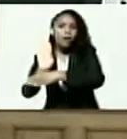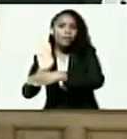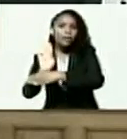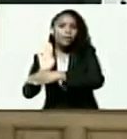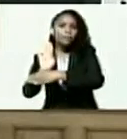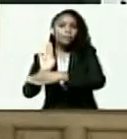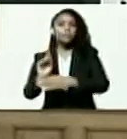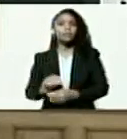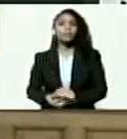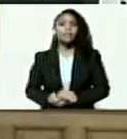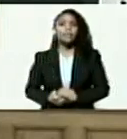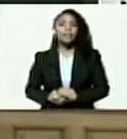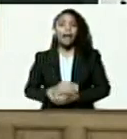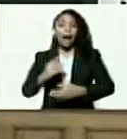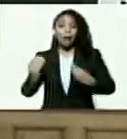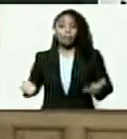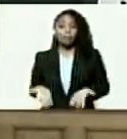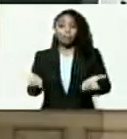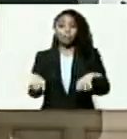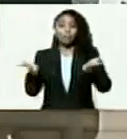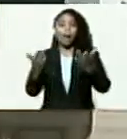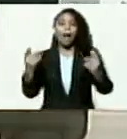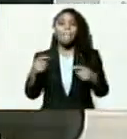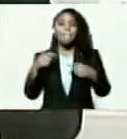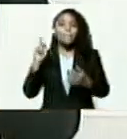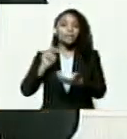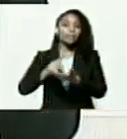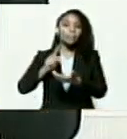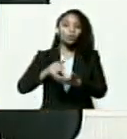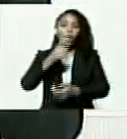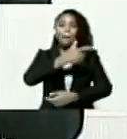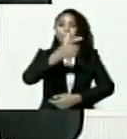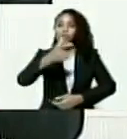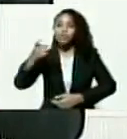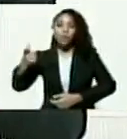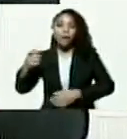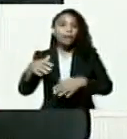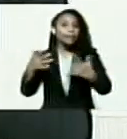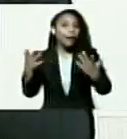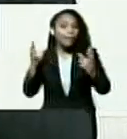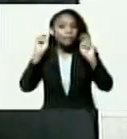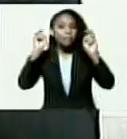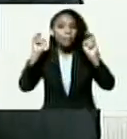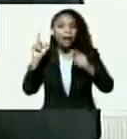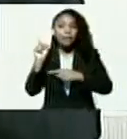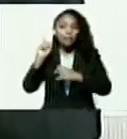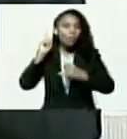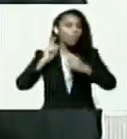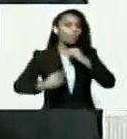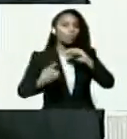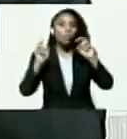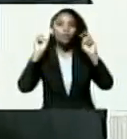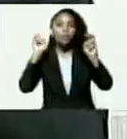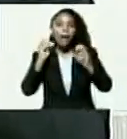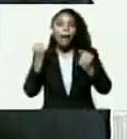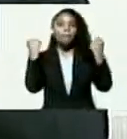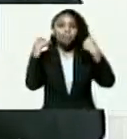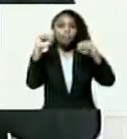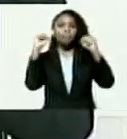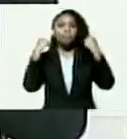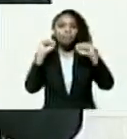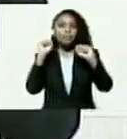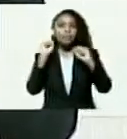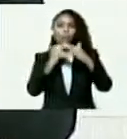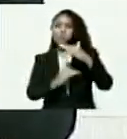cuide y aliente la participación ciudadana en lo que es, en última instancia, el ejercicio supremo